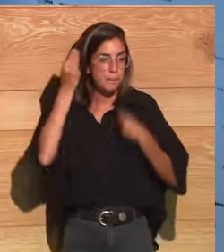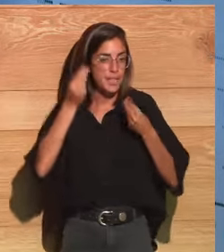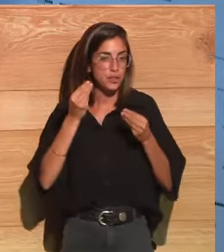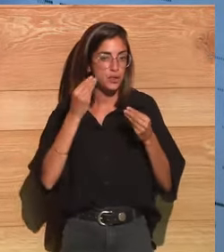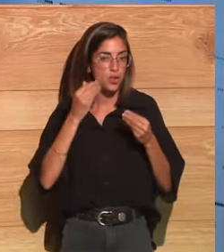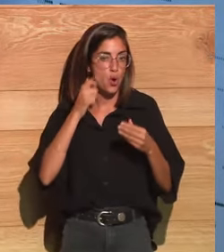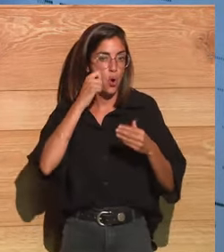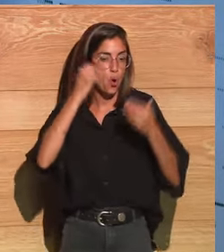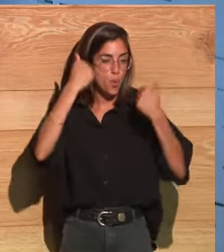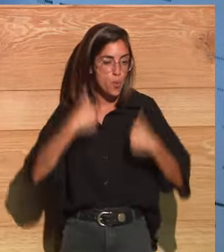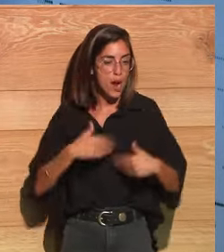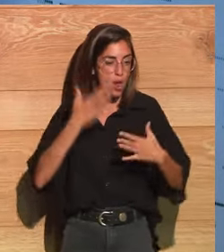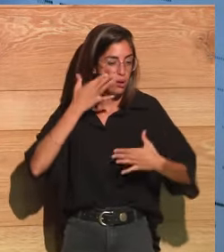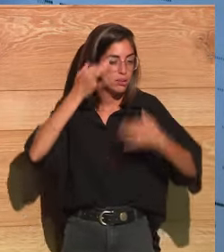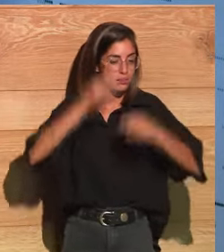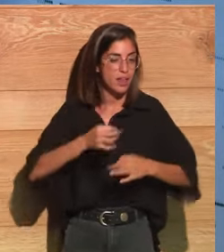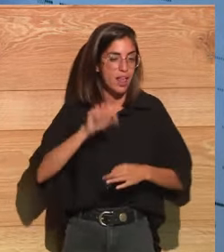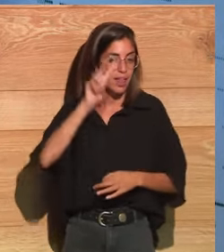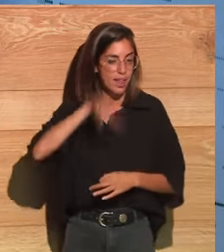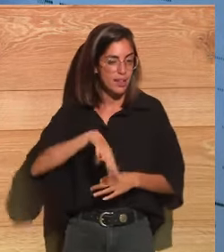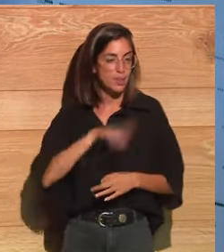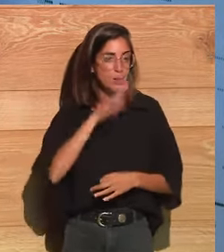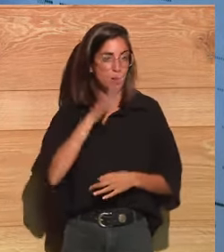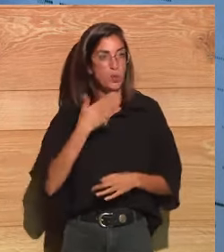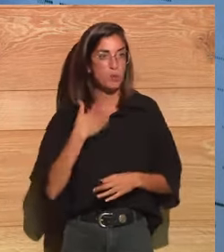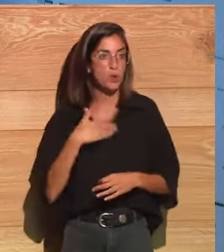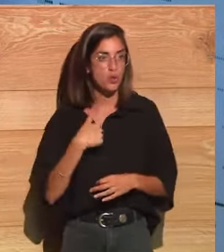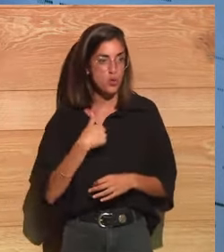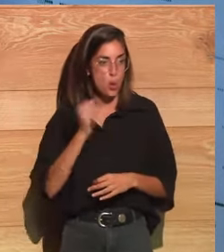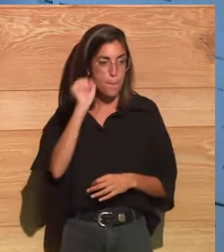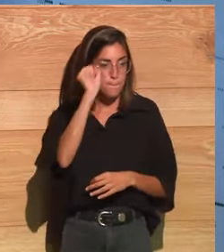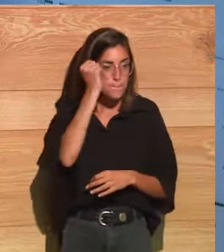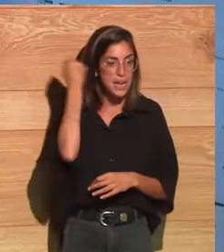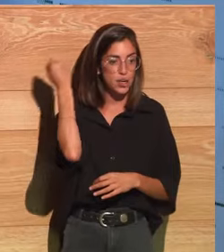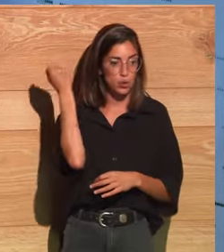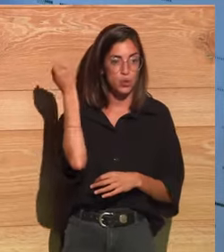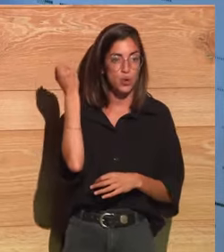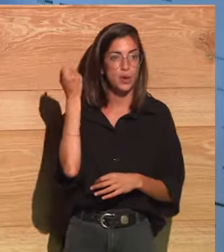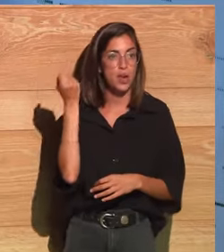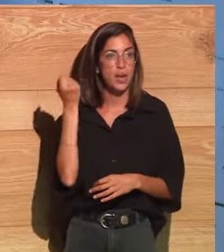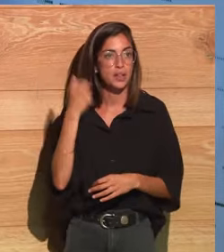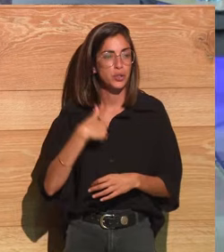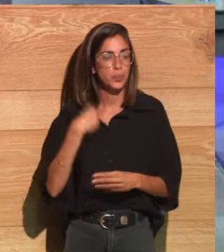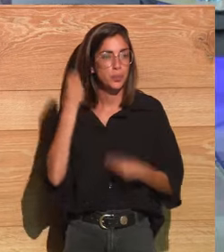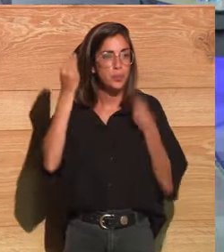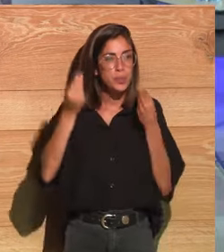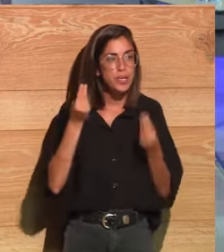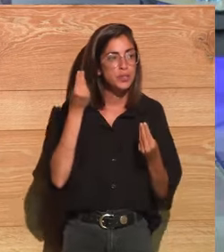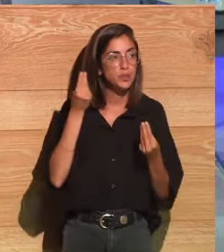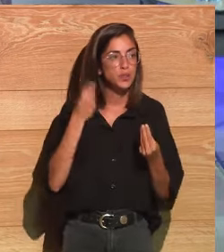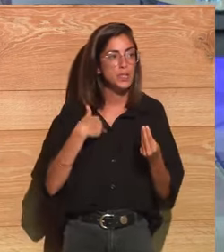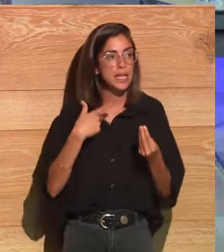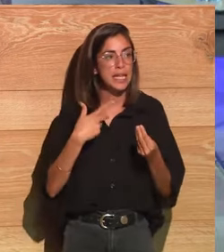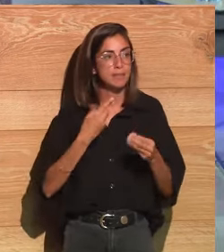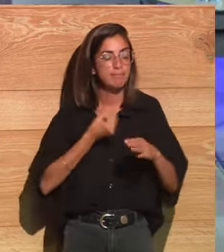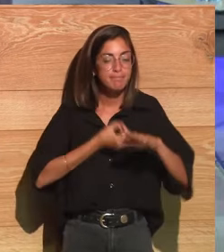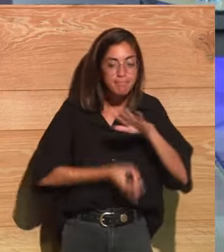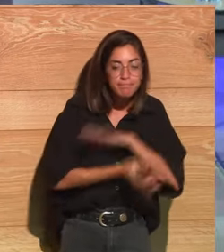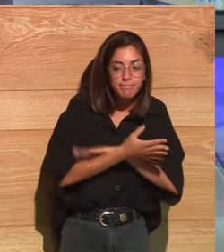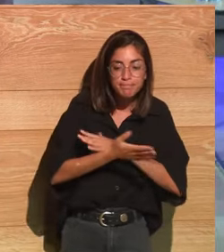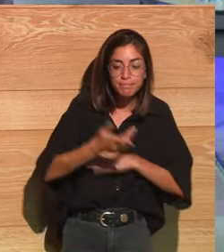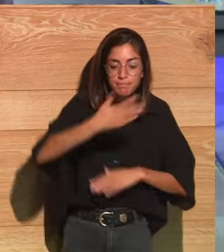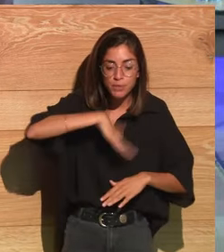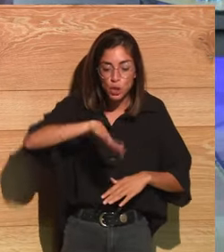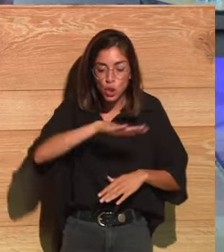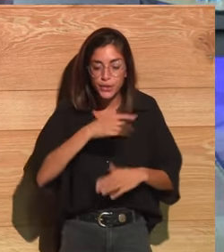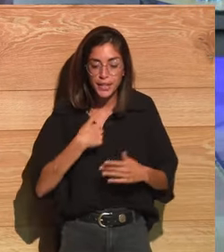como paleoantropóloga, pues, que es realmente mi vocación, pues he estudiado cuál es el origen de nuestra especie y siempre es una historia que